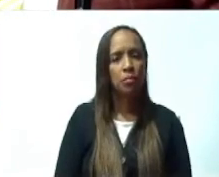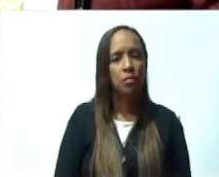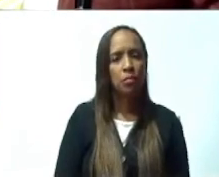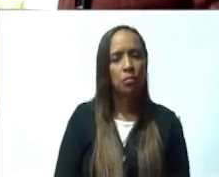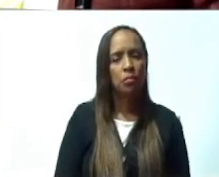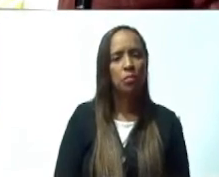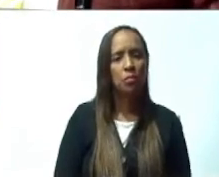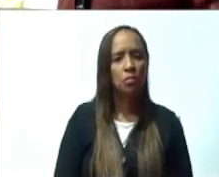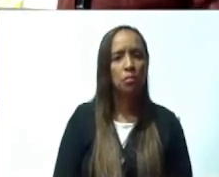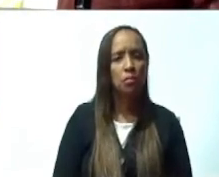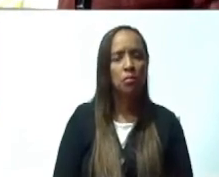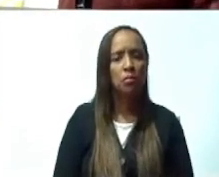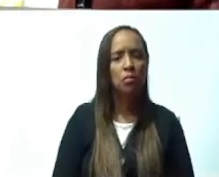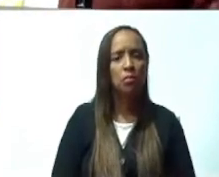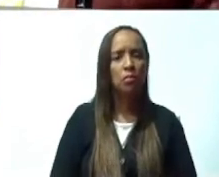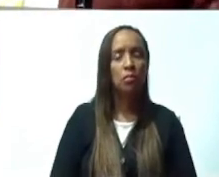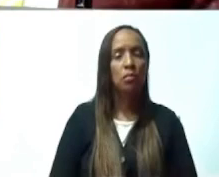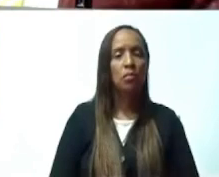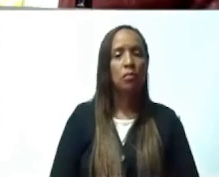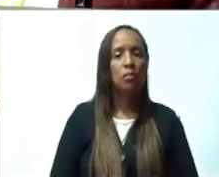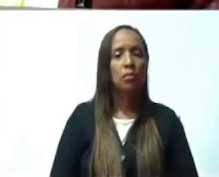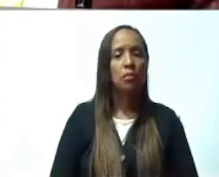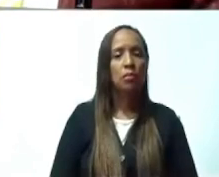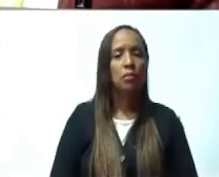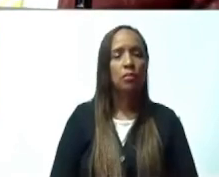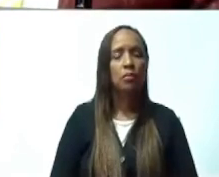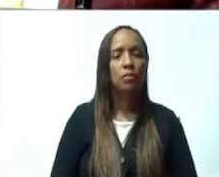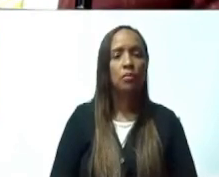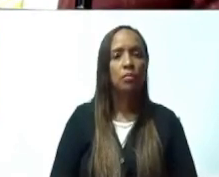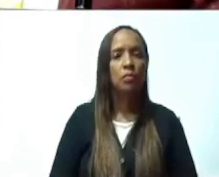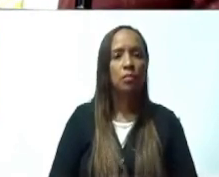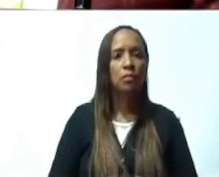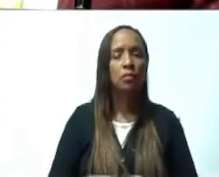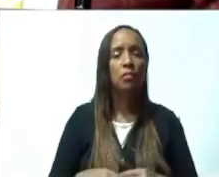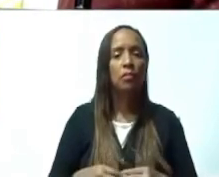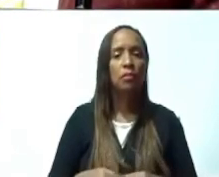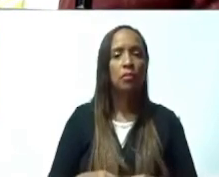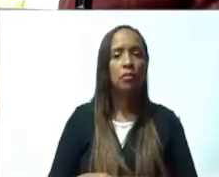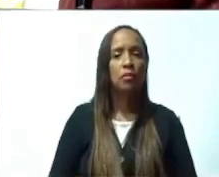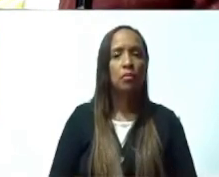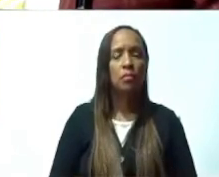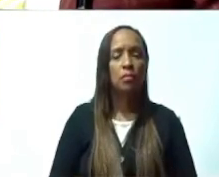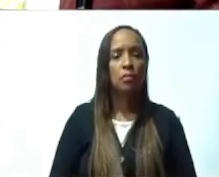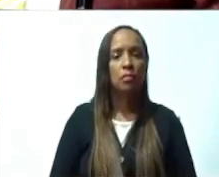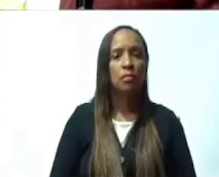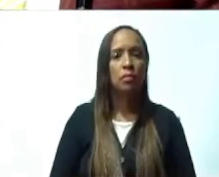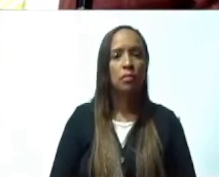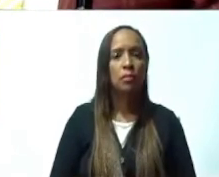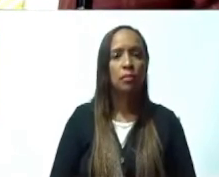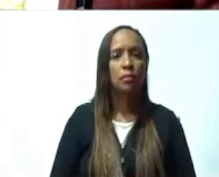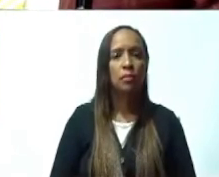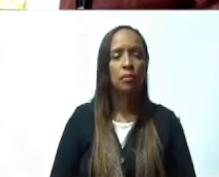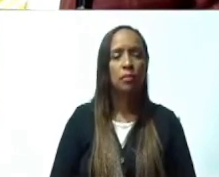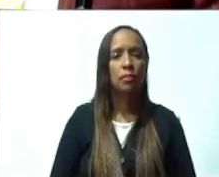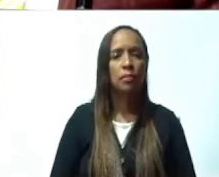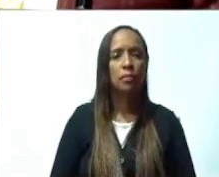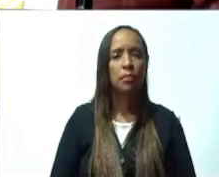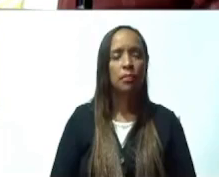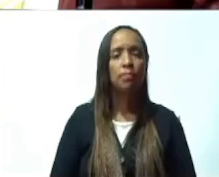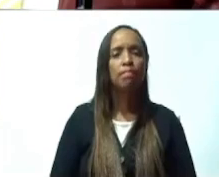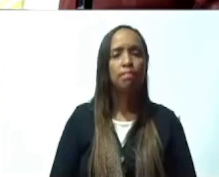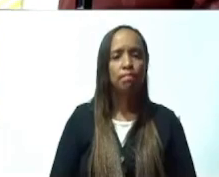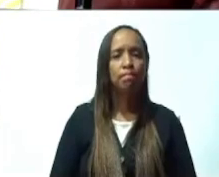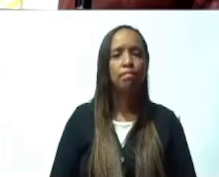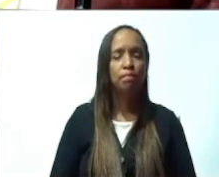pocos para la grandeza de lo que fueron sus acciones. No solamente defendió la